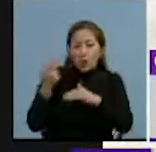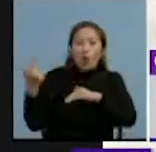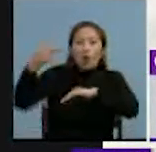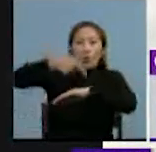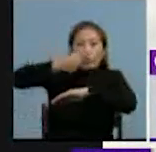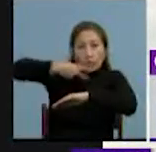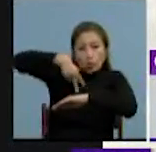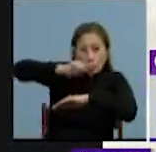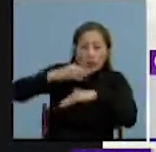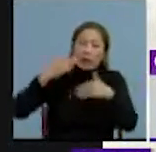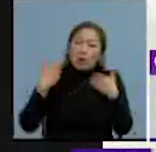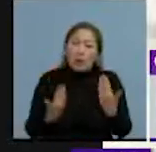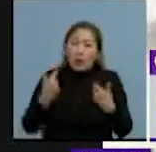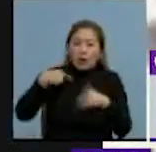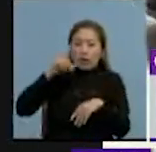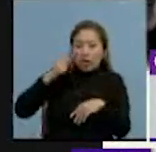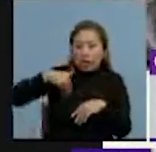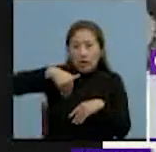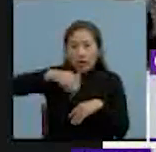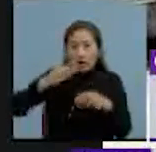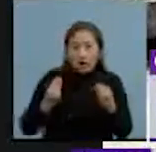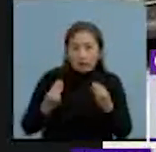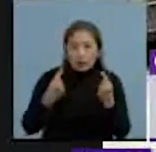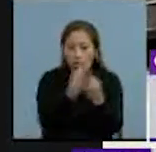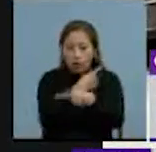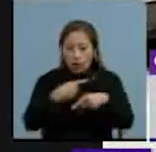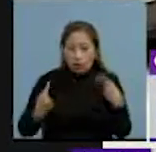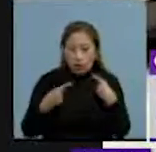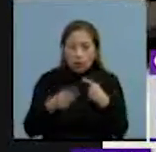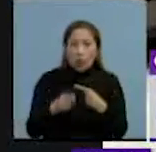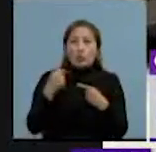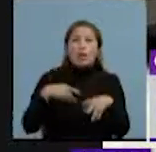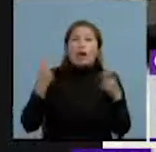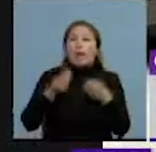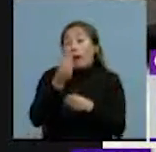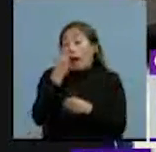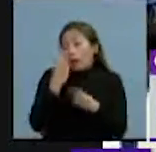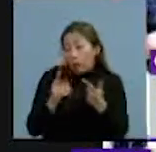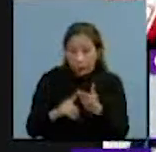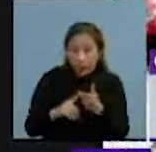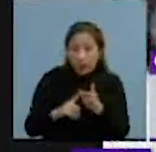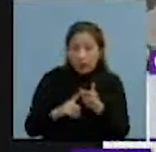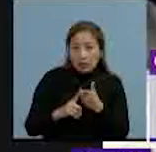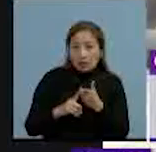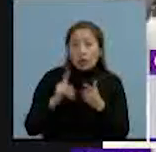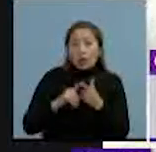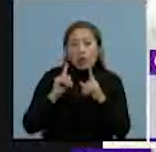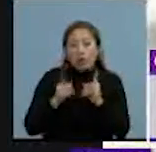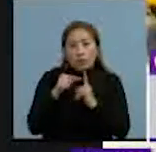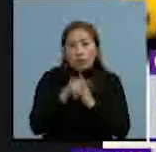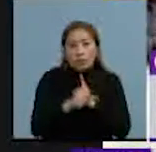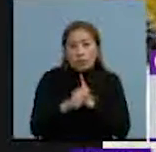que ver qué pasa en los próximos días con todos los productos, tanto de la canasta alimenticia como